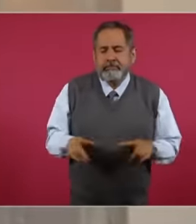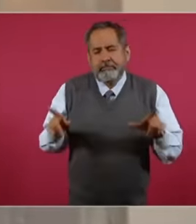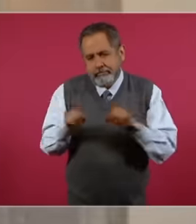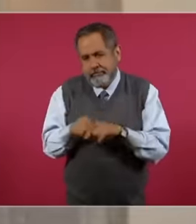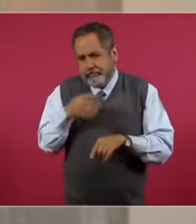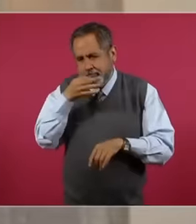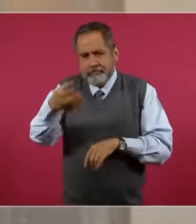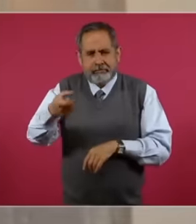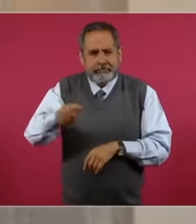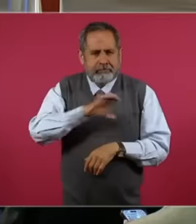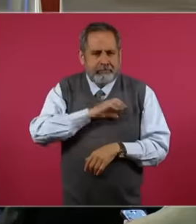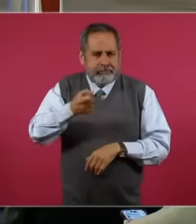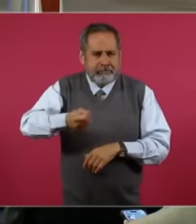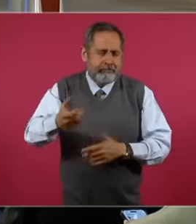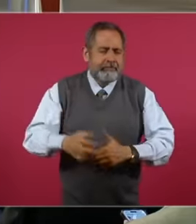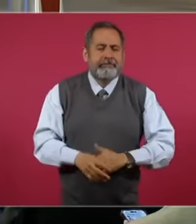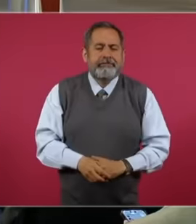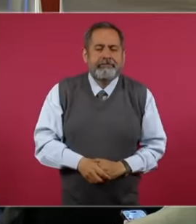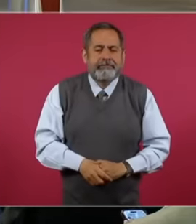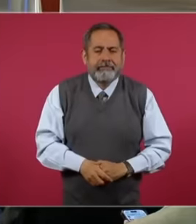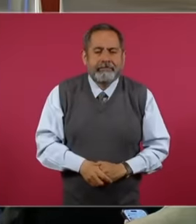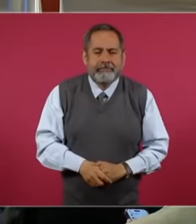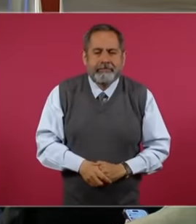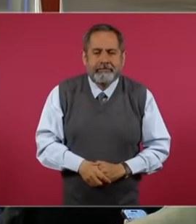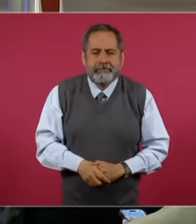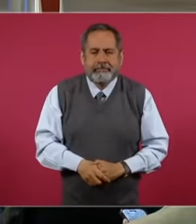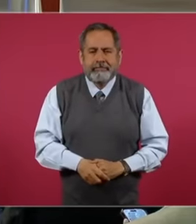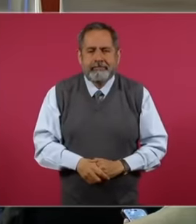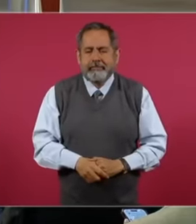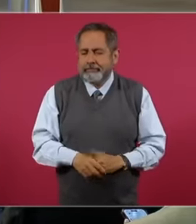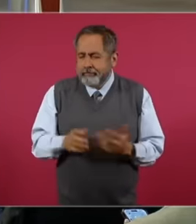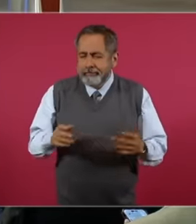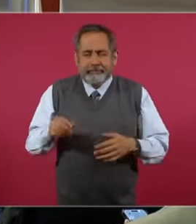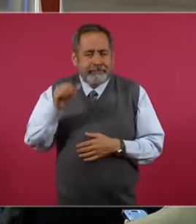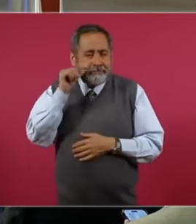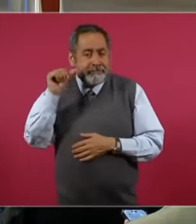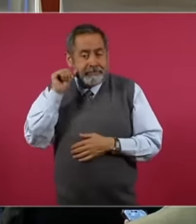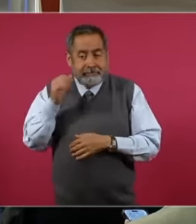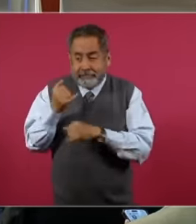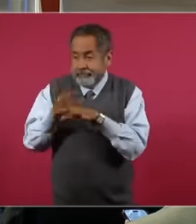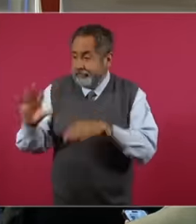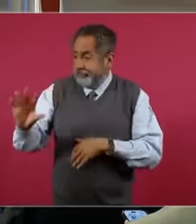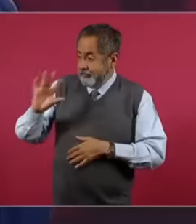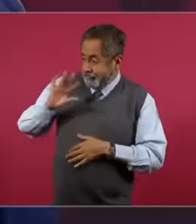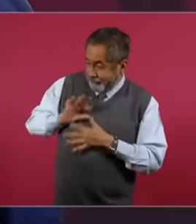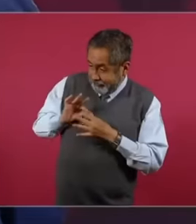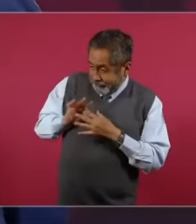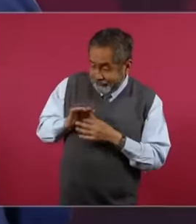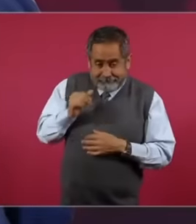te envío un cordial saludo. Pues es que ayer me informó Jesús que le había enviado la carta